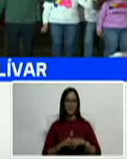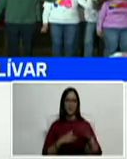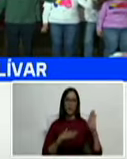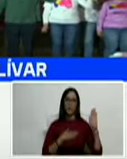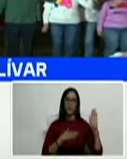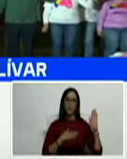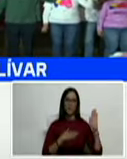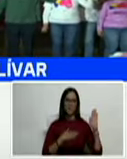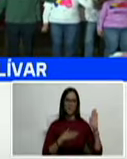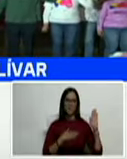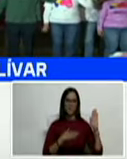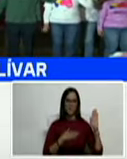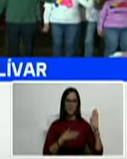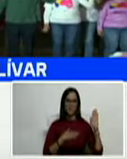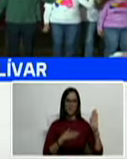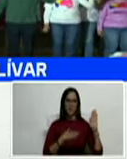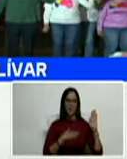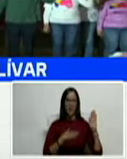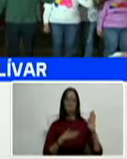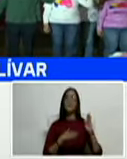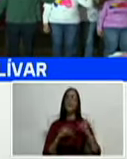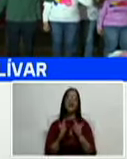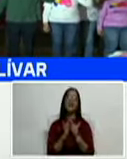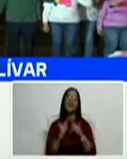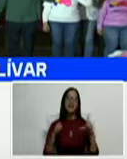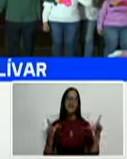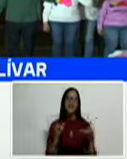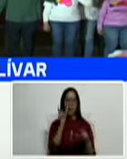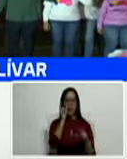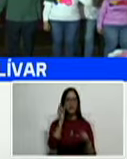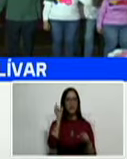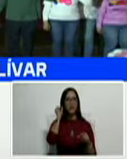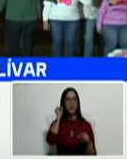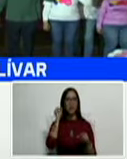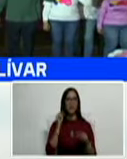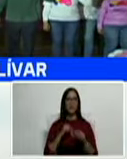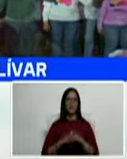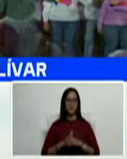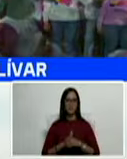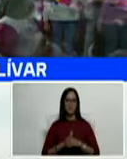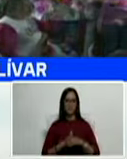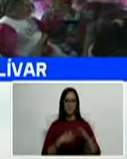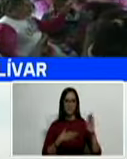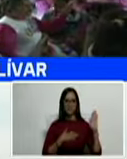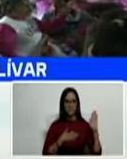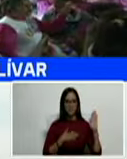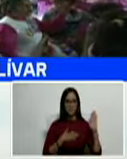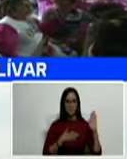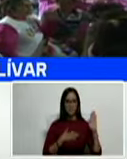Juro por las libertadoras y libertadores.